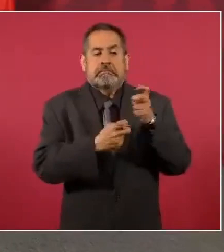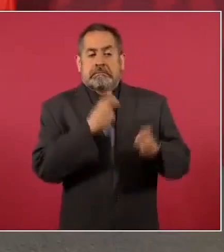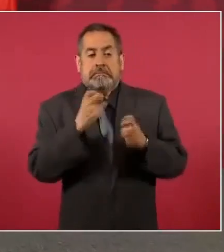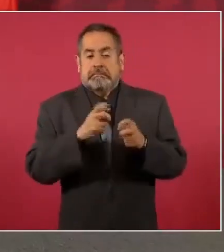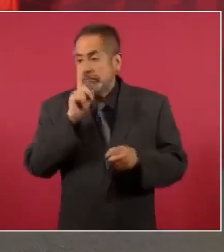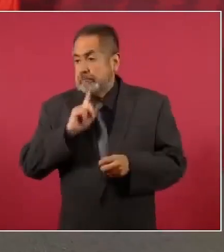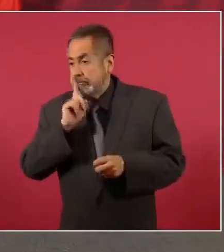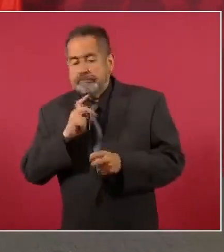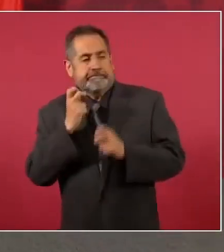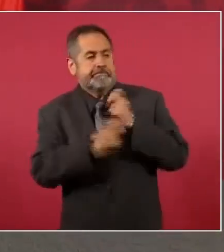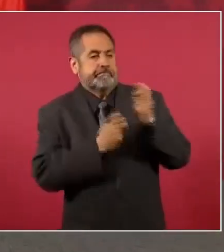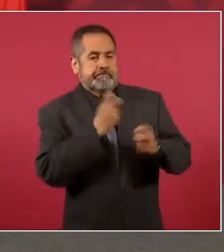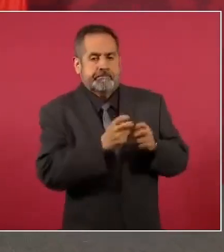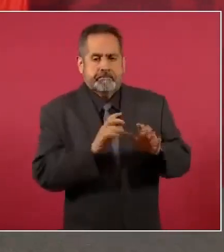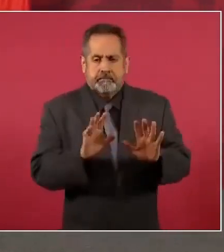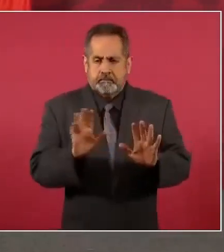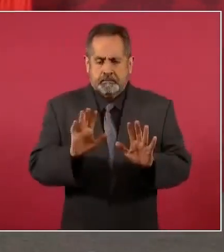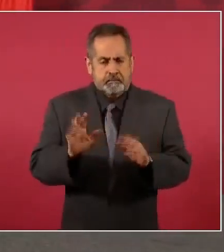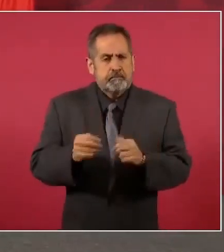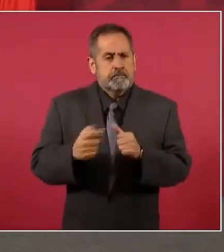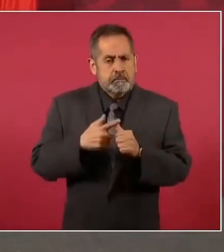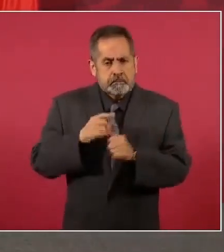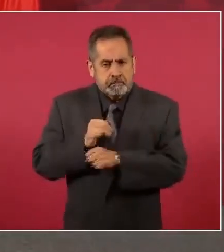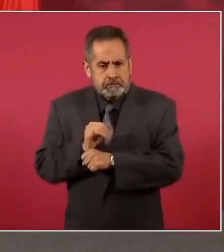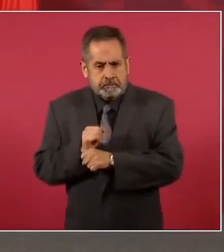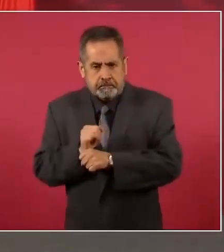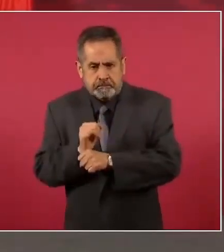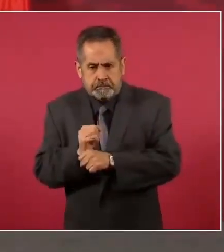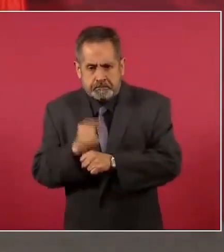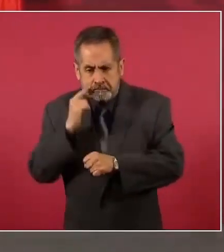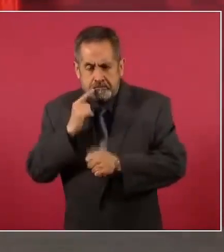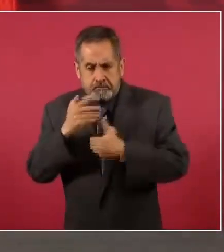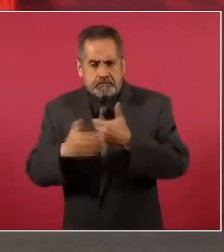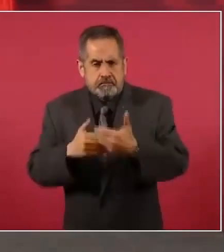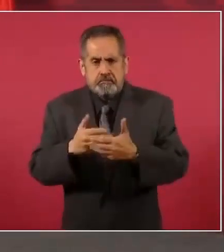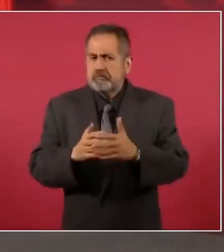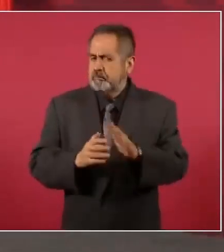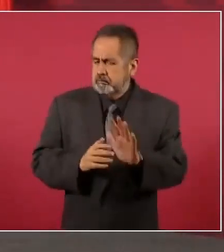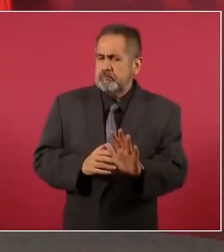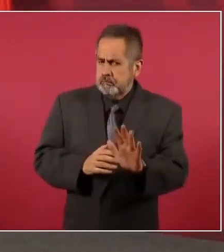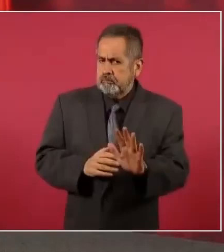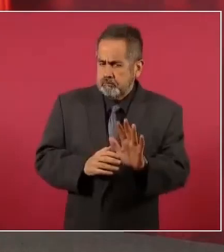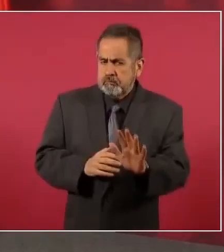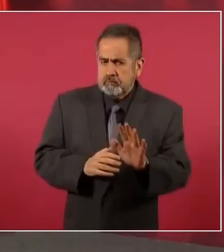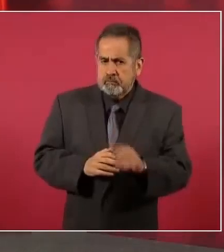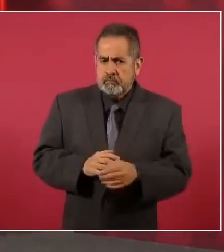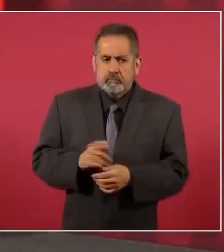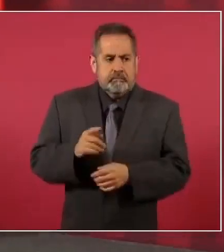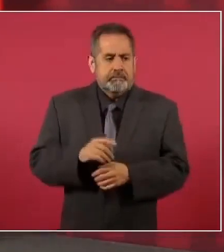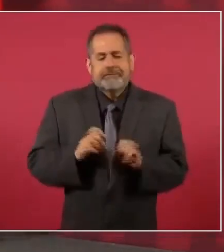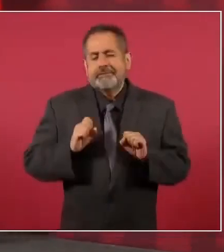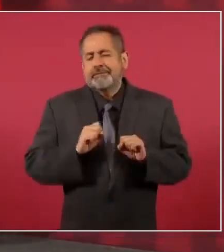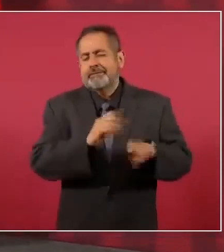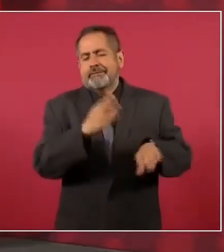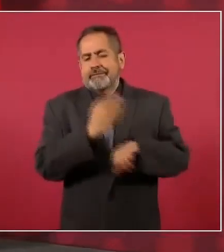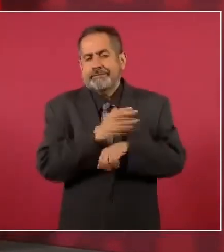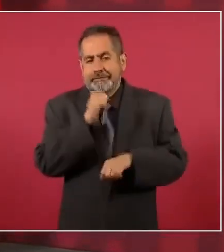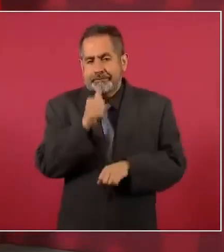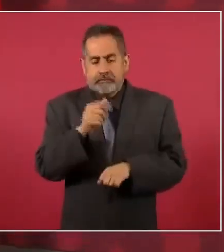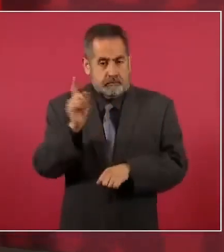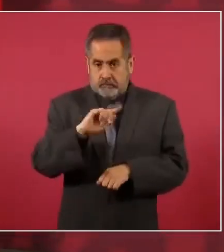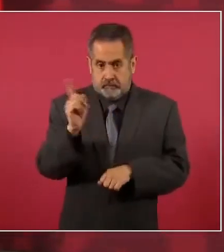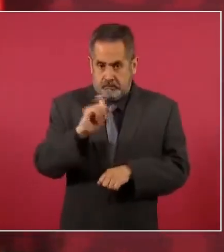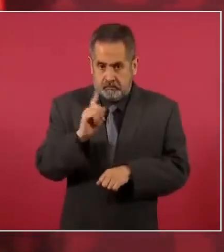que se lleve a cabo todo un procedimiento sin que esto signifique impunidad para